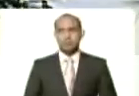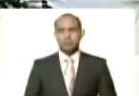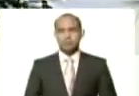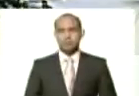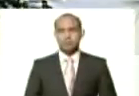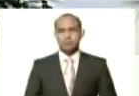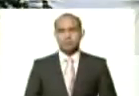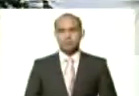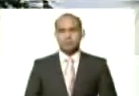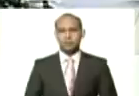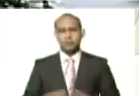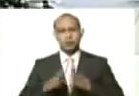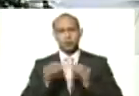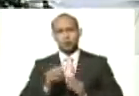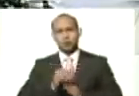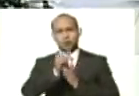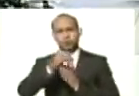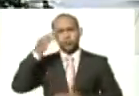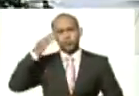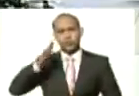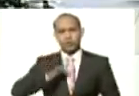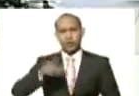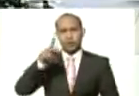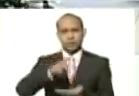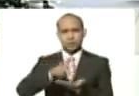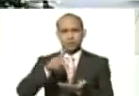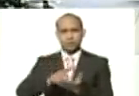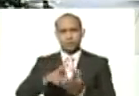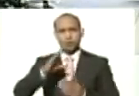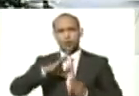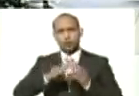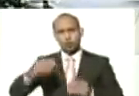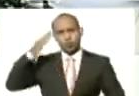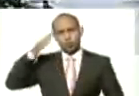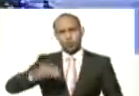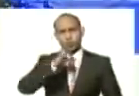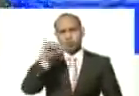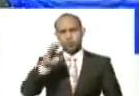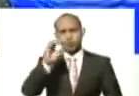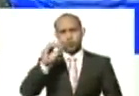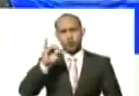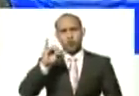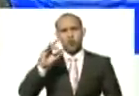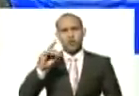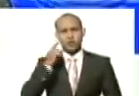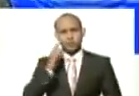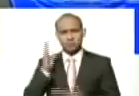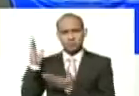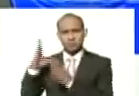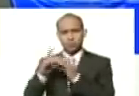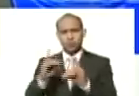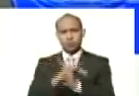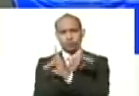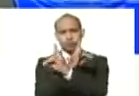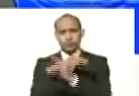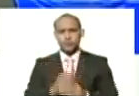Los REDI están aquí, correcto. Y todos los comandantes de SODI, allí los vemos conectados.